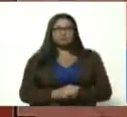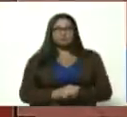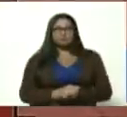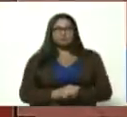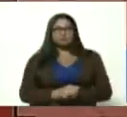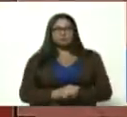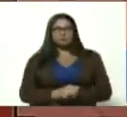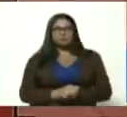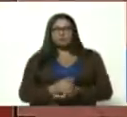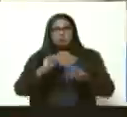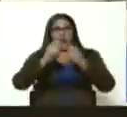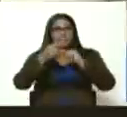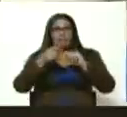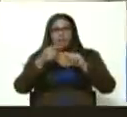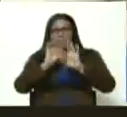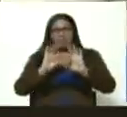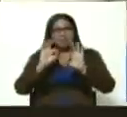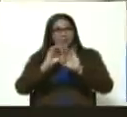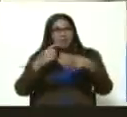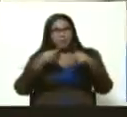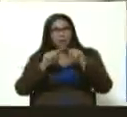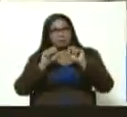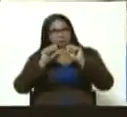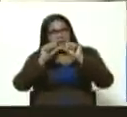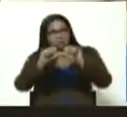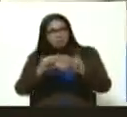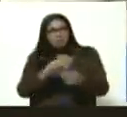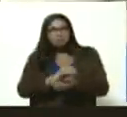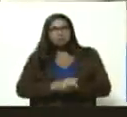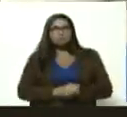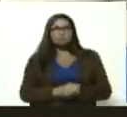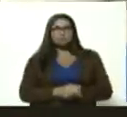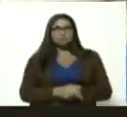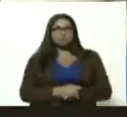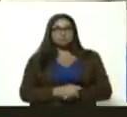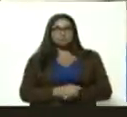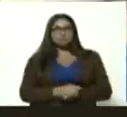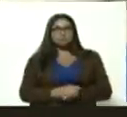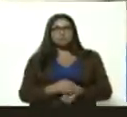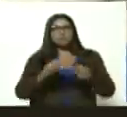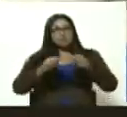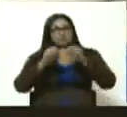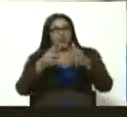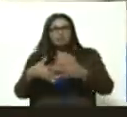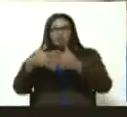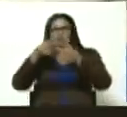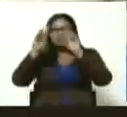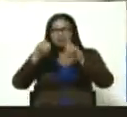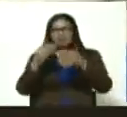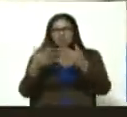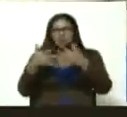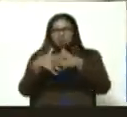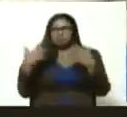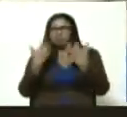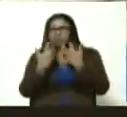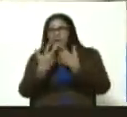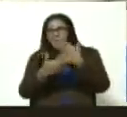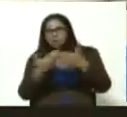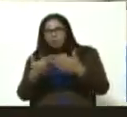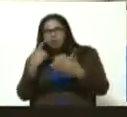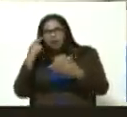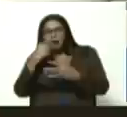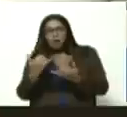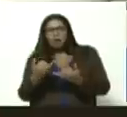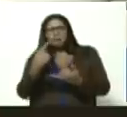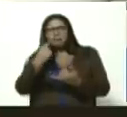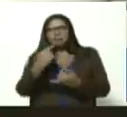no ha cambiado nada nada sigue eeuu decidiendo dónde guerra donde sigue ahora hay una que